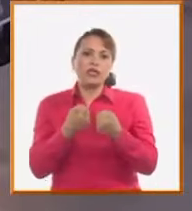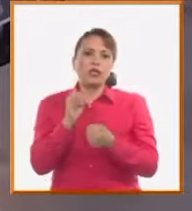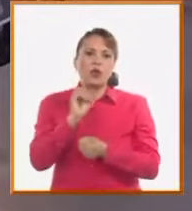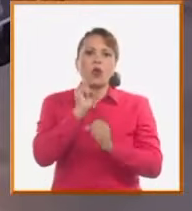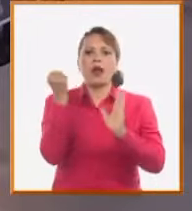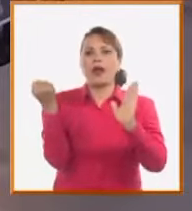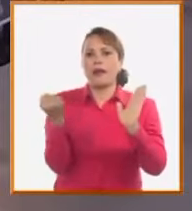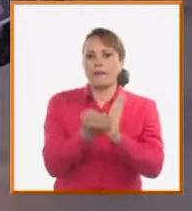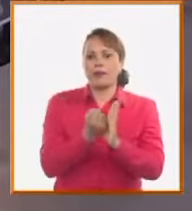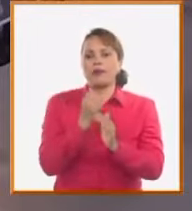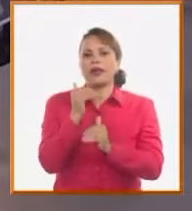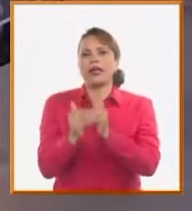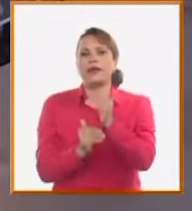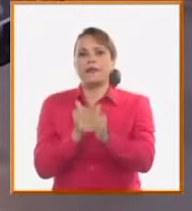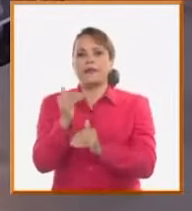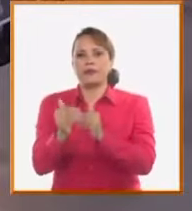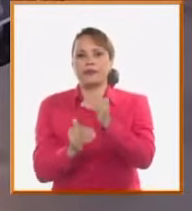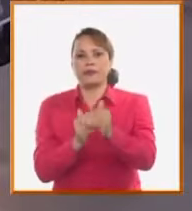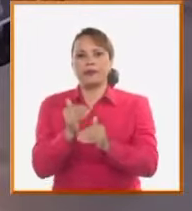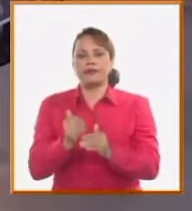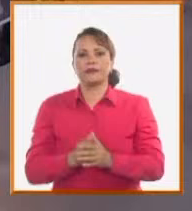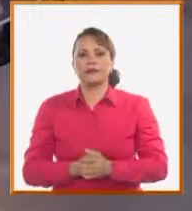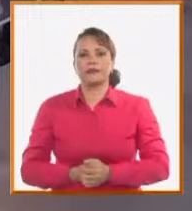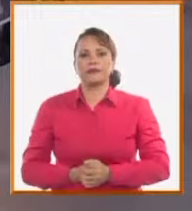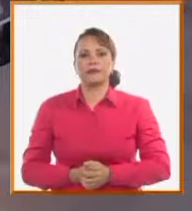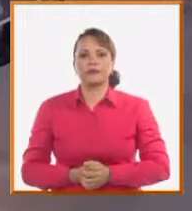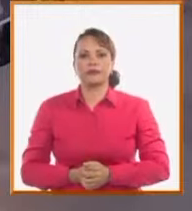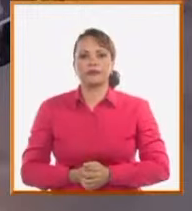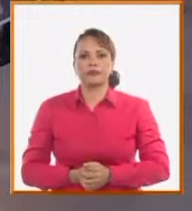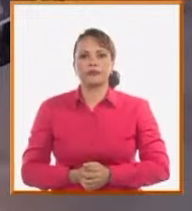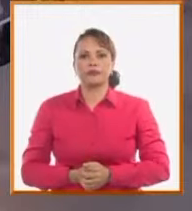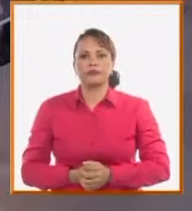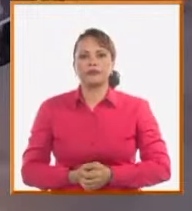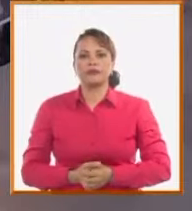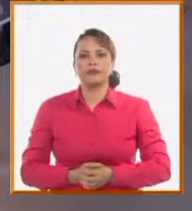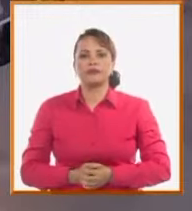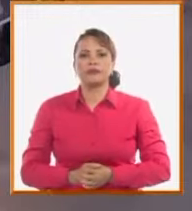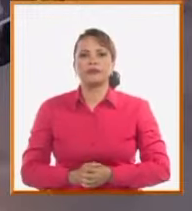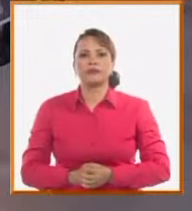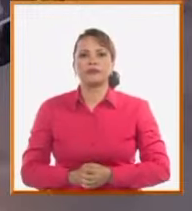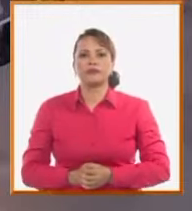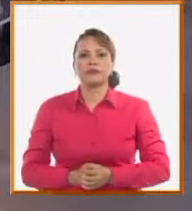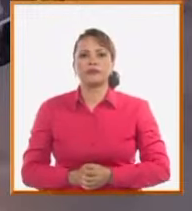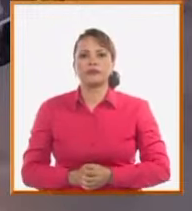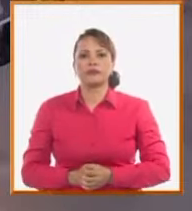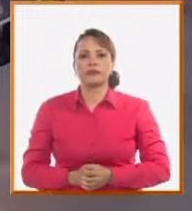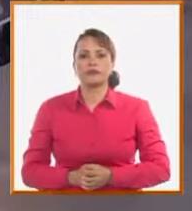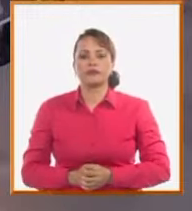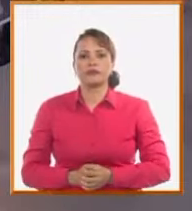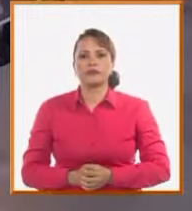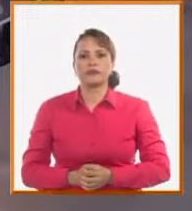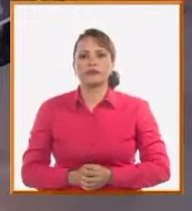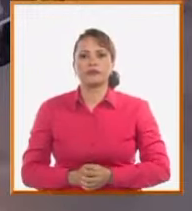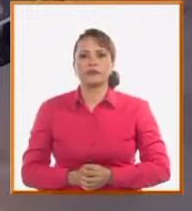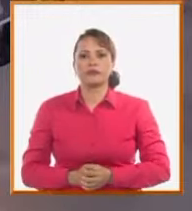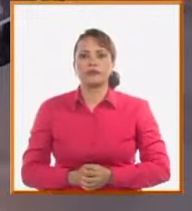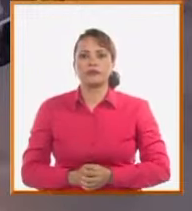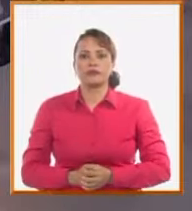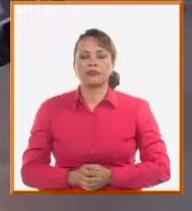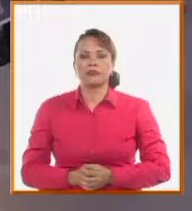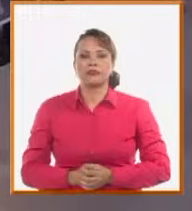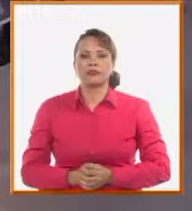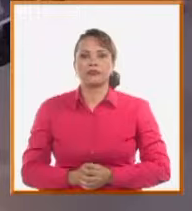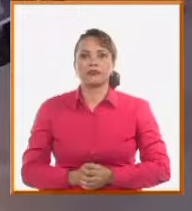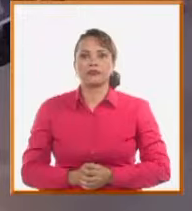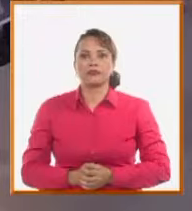por ustedes el proceso para estar entre los asegurados que reciben una indemnización? Buena pregunta, Randy, porque